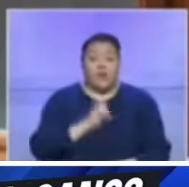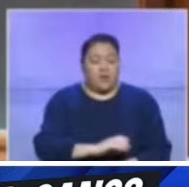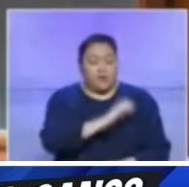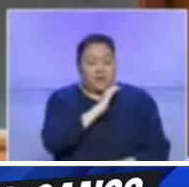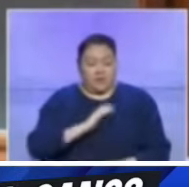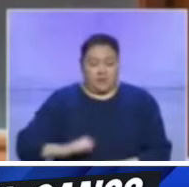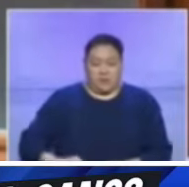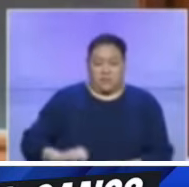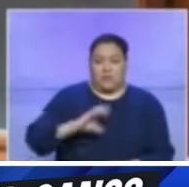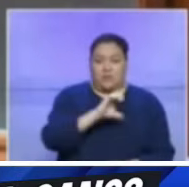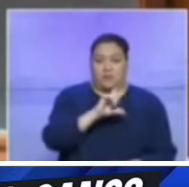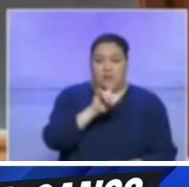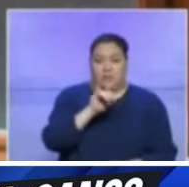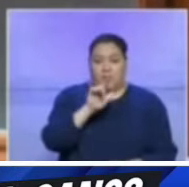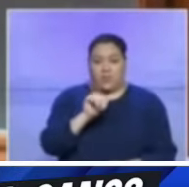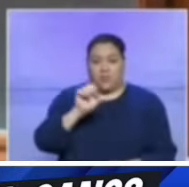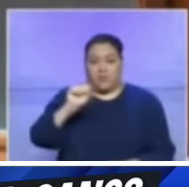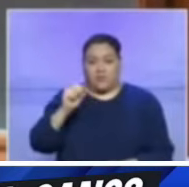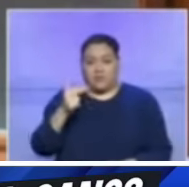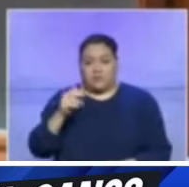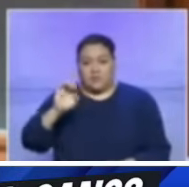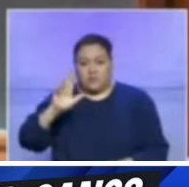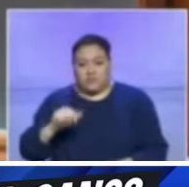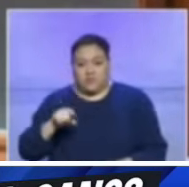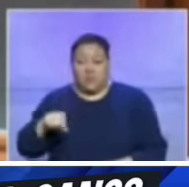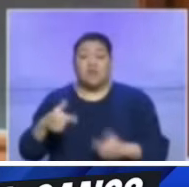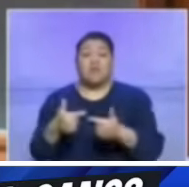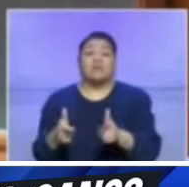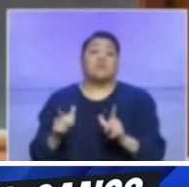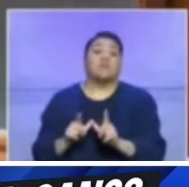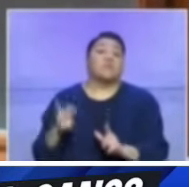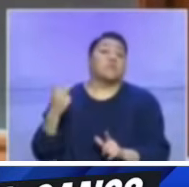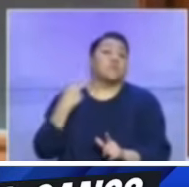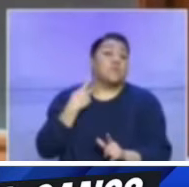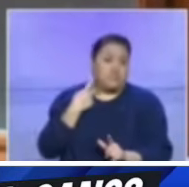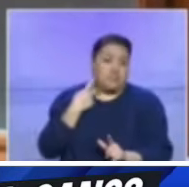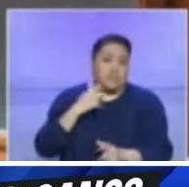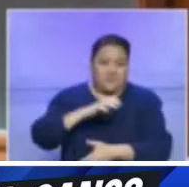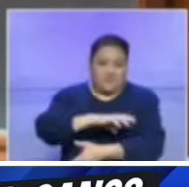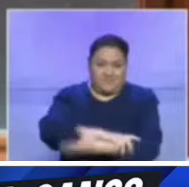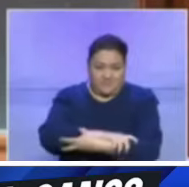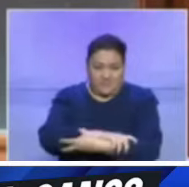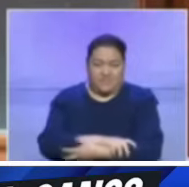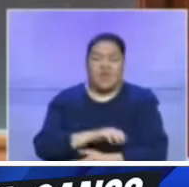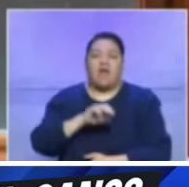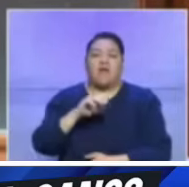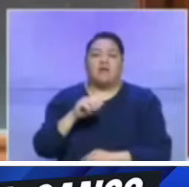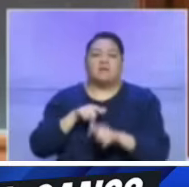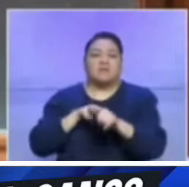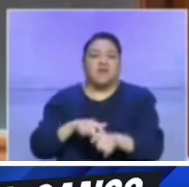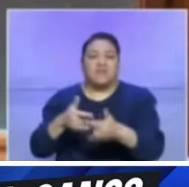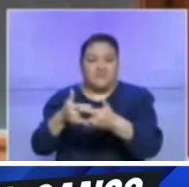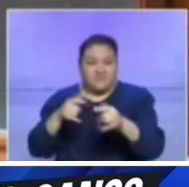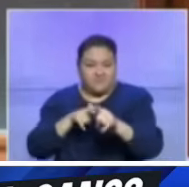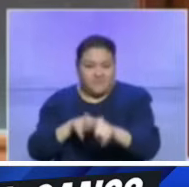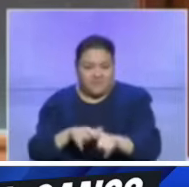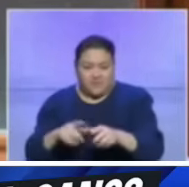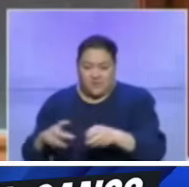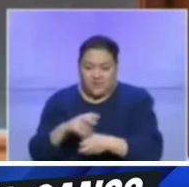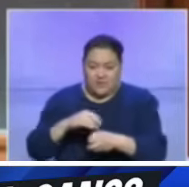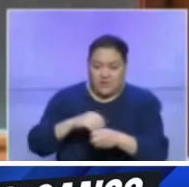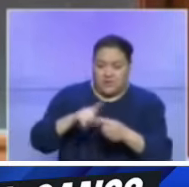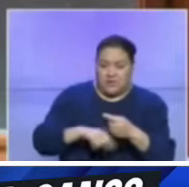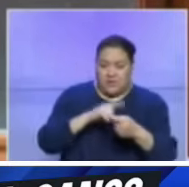Claudia Sheinbaum Pardo, postulada por la coalición Sigamos Haciendo Historia, integrada por